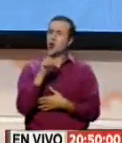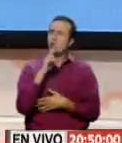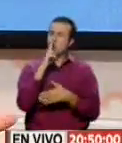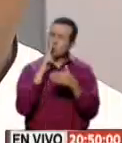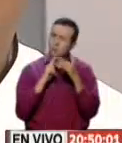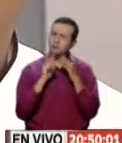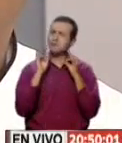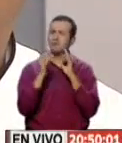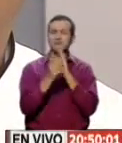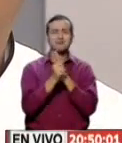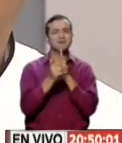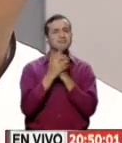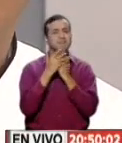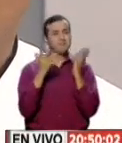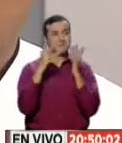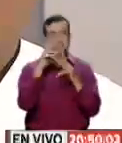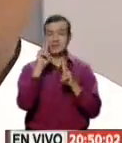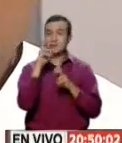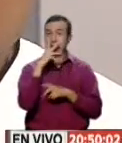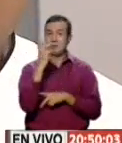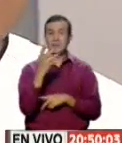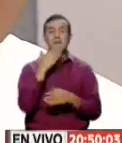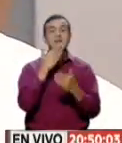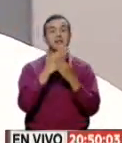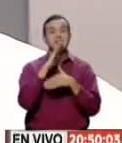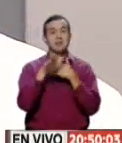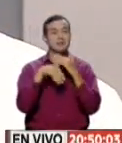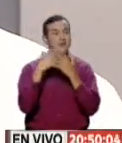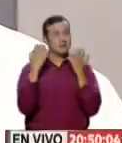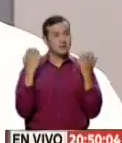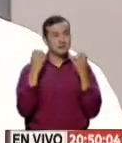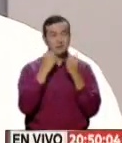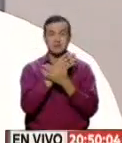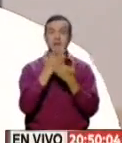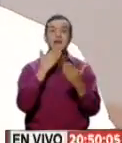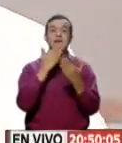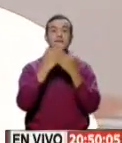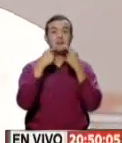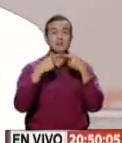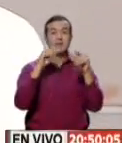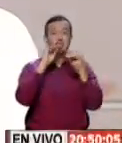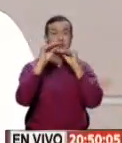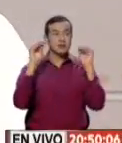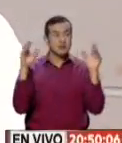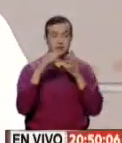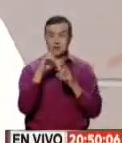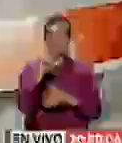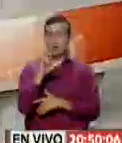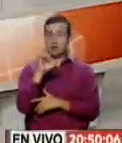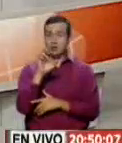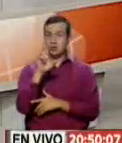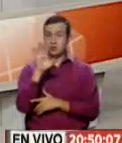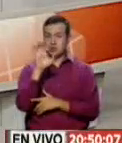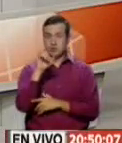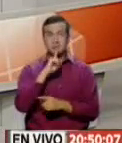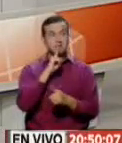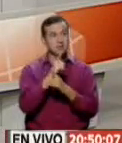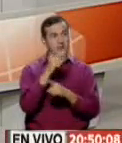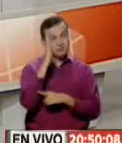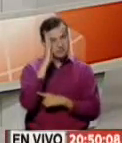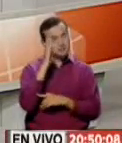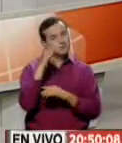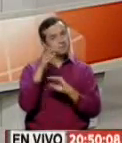por sus habilidades en la panadería. Muchas gracias. Yo de verdad quiero hacer público, quiero agradecerte, Lautaro. Dios te